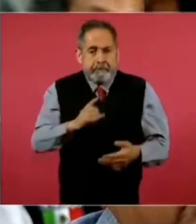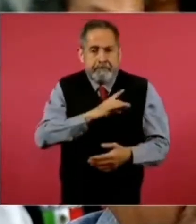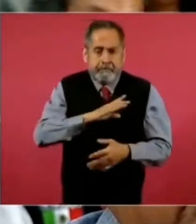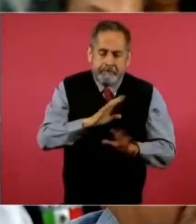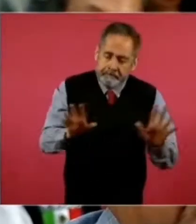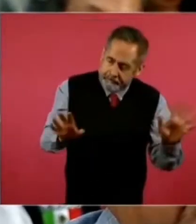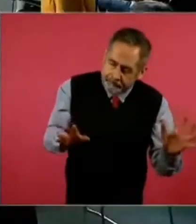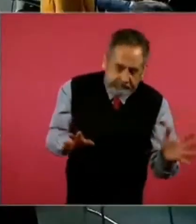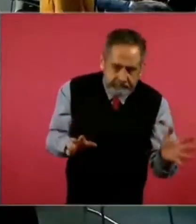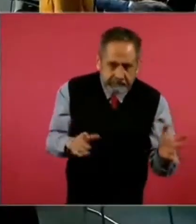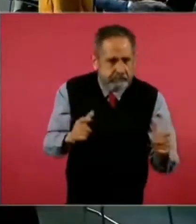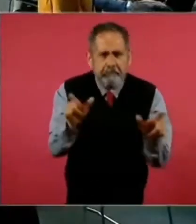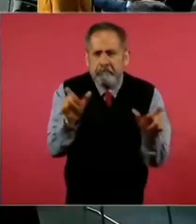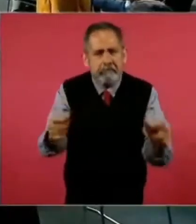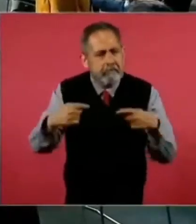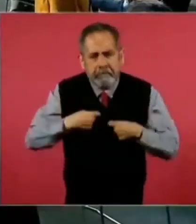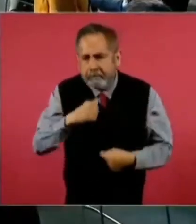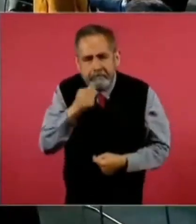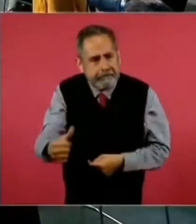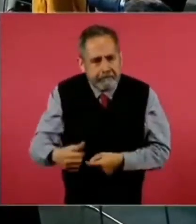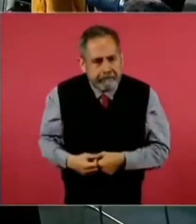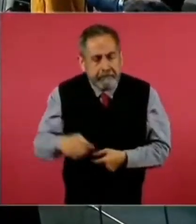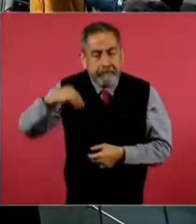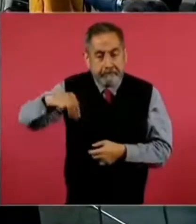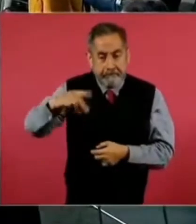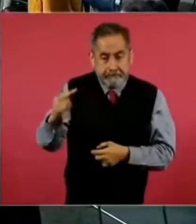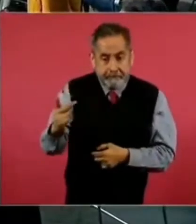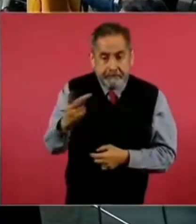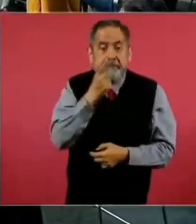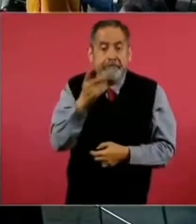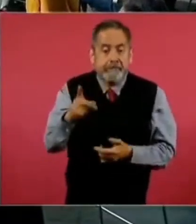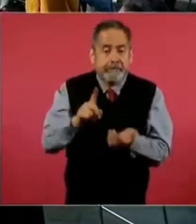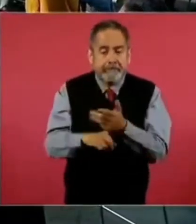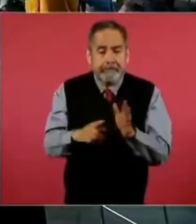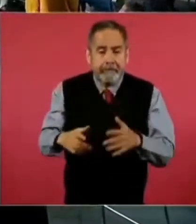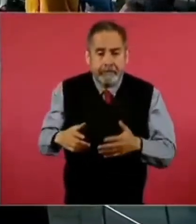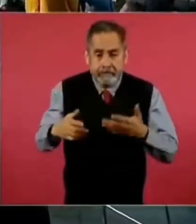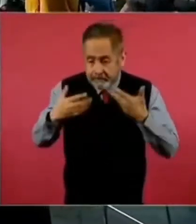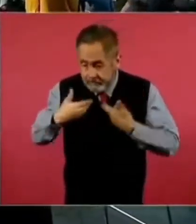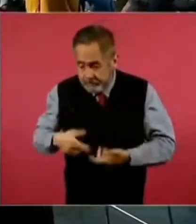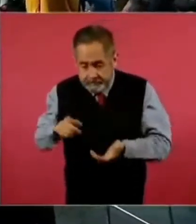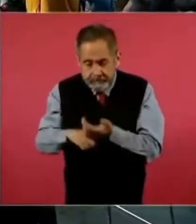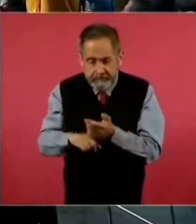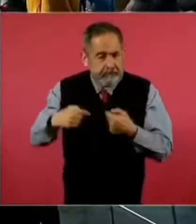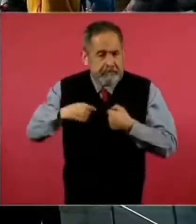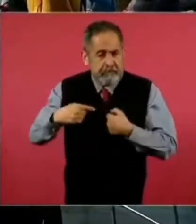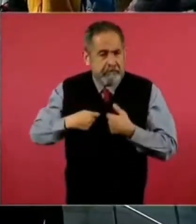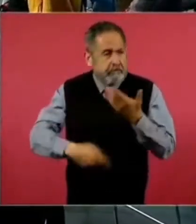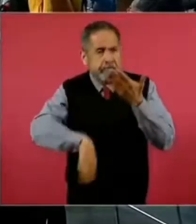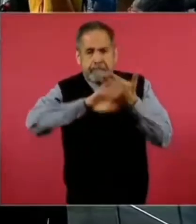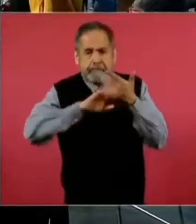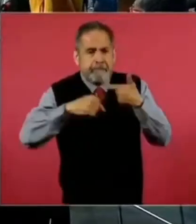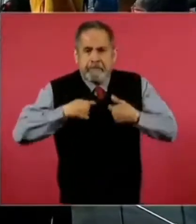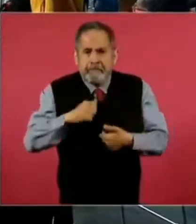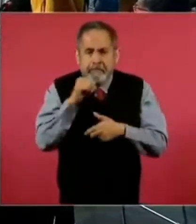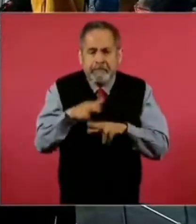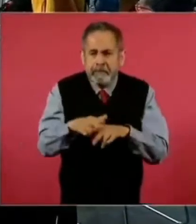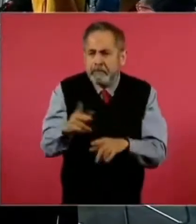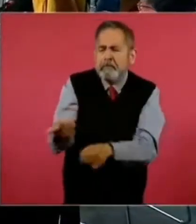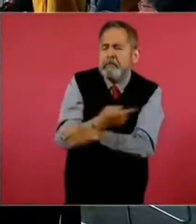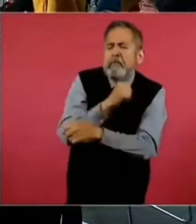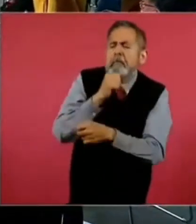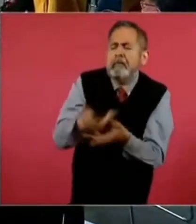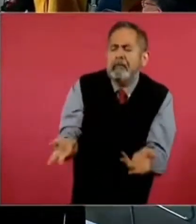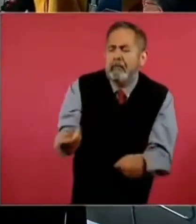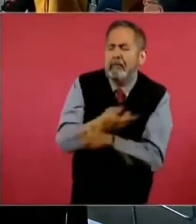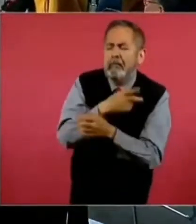MP mencionada determinó que el bien tutelado no tuvo afectación alguna, no tuvo